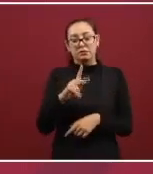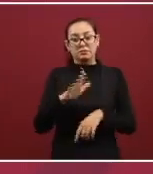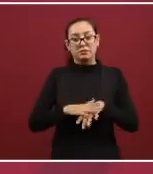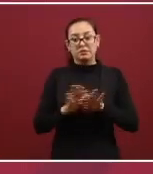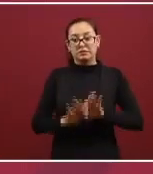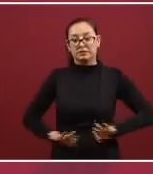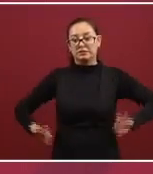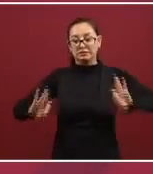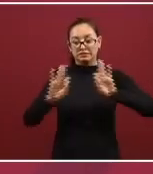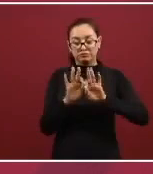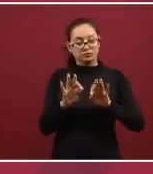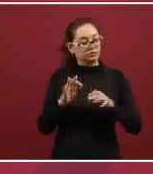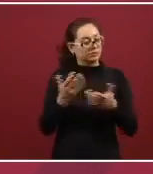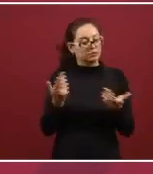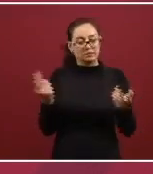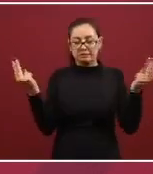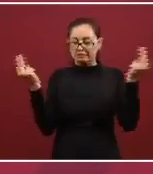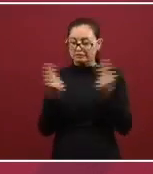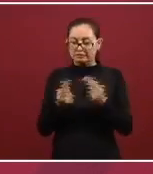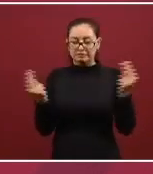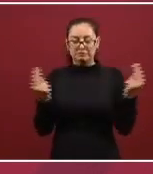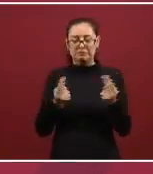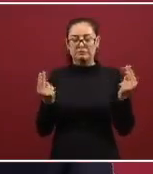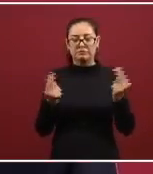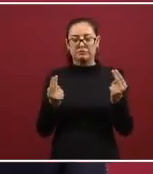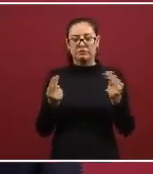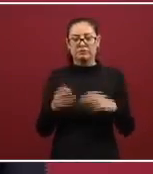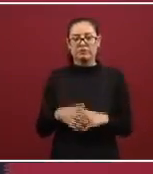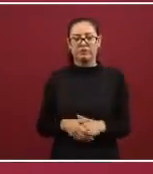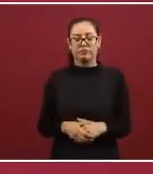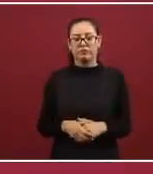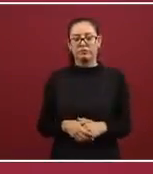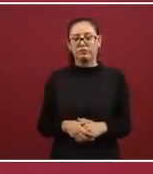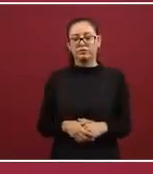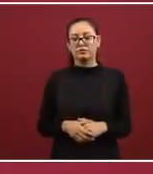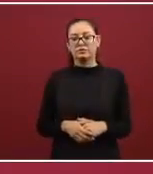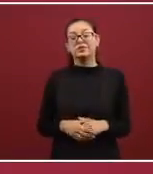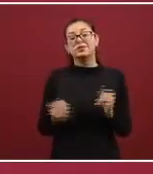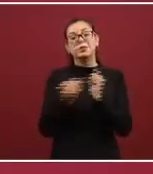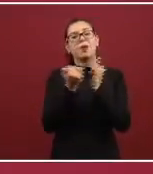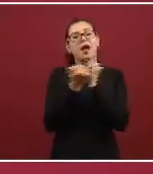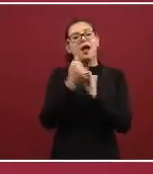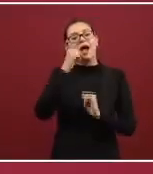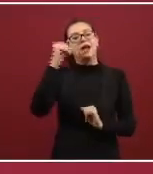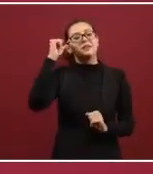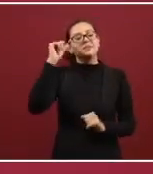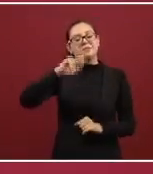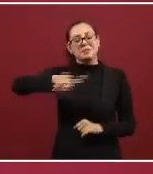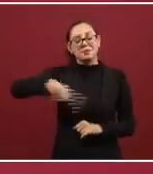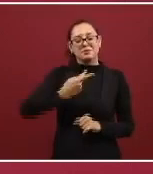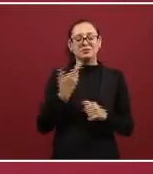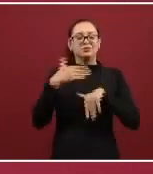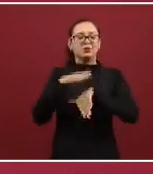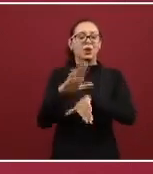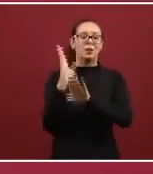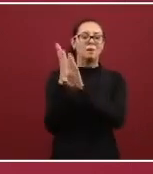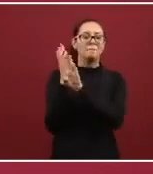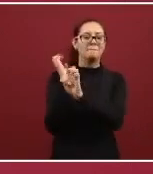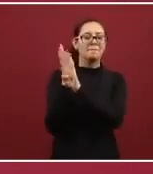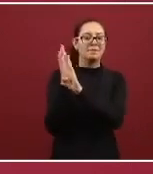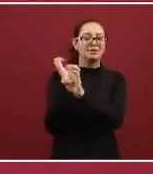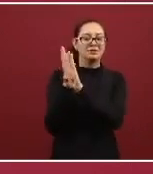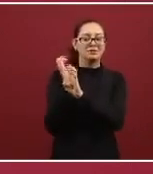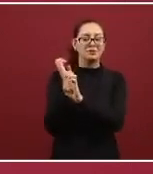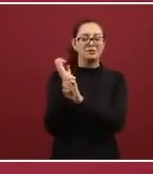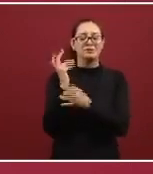principal. Ayer me preguntaron sobre lo del Metrobús, porque hubo un